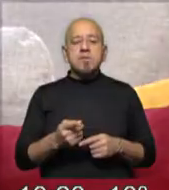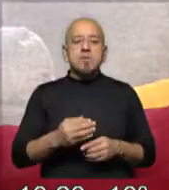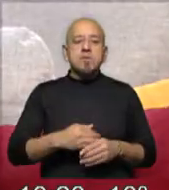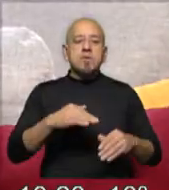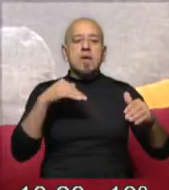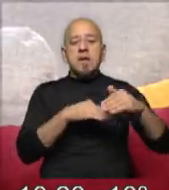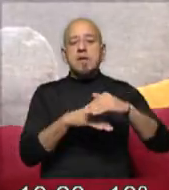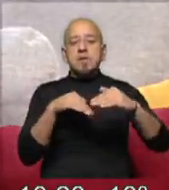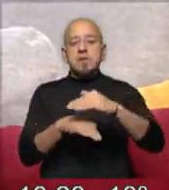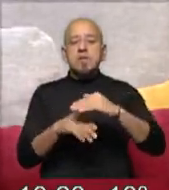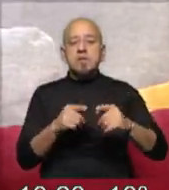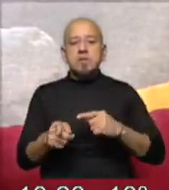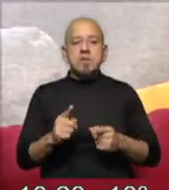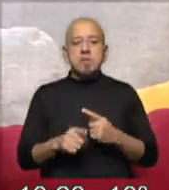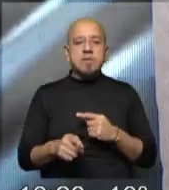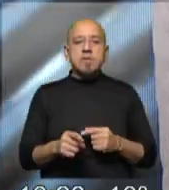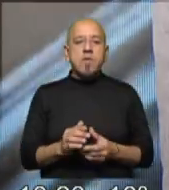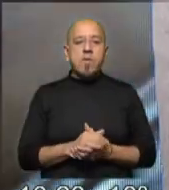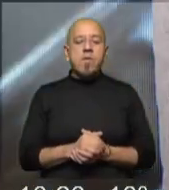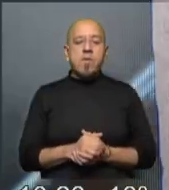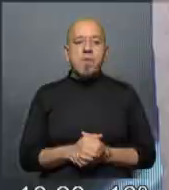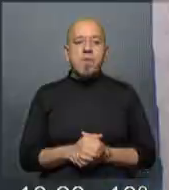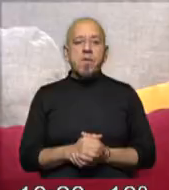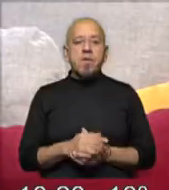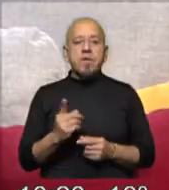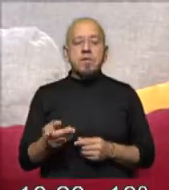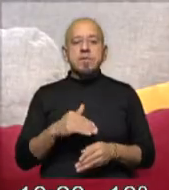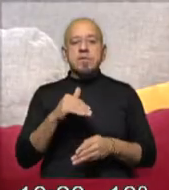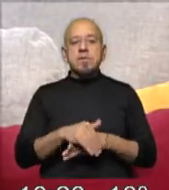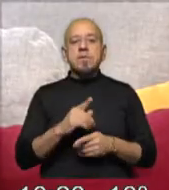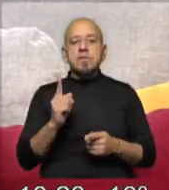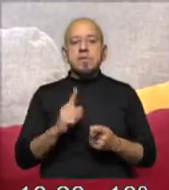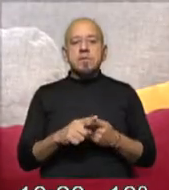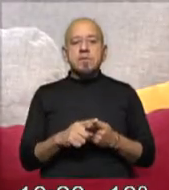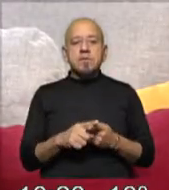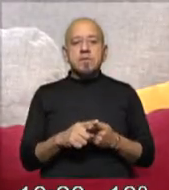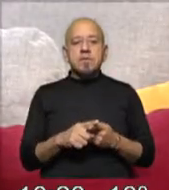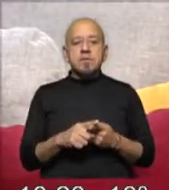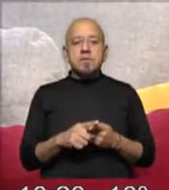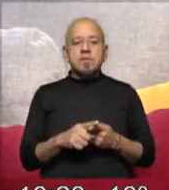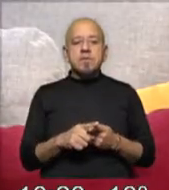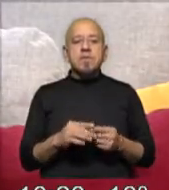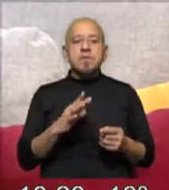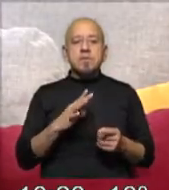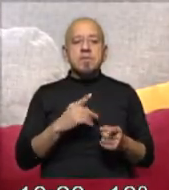veces voy al garage. ¿Entrás por el garage? El de la tarde, sí. Yo entro por el garage que atiende de tarde y